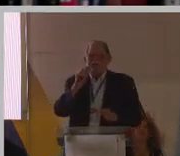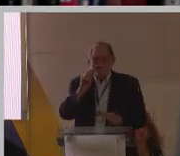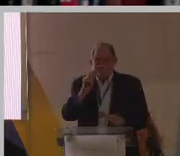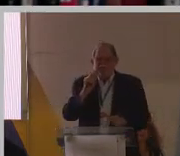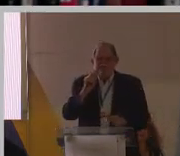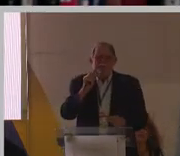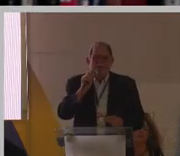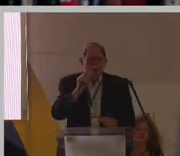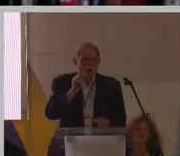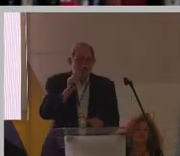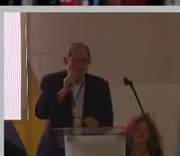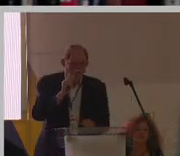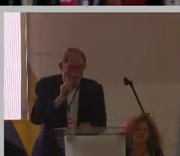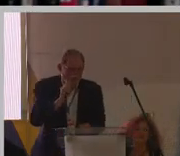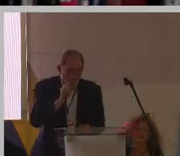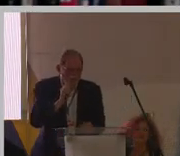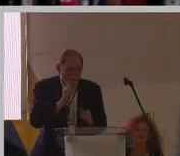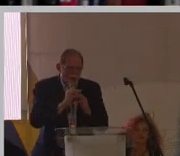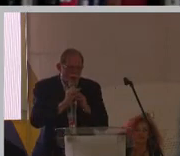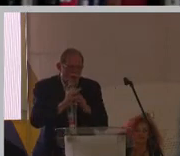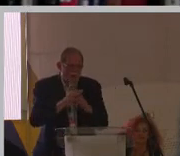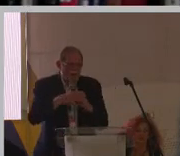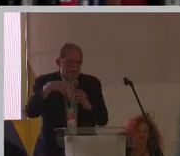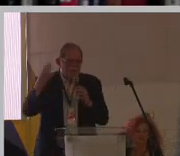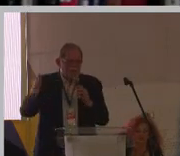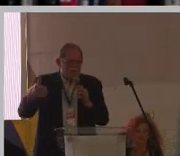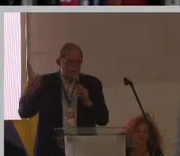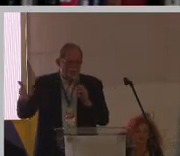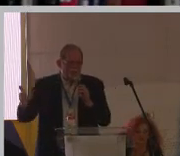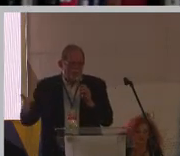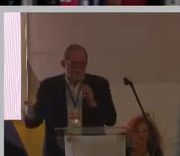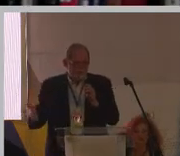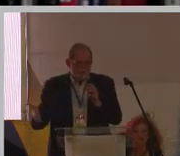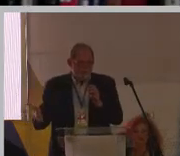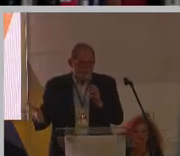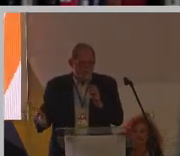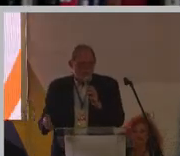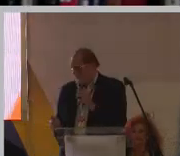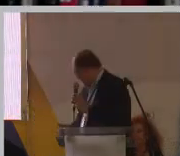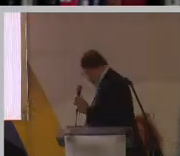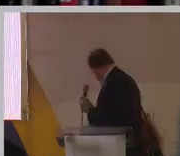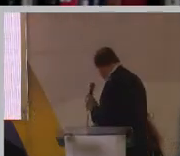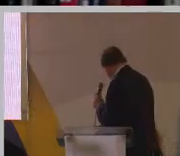Que tal vez es mejor cerrar por no seguir frustrando.